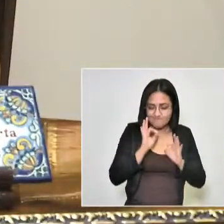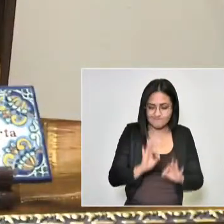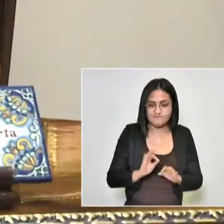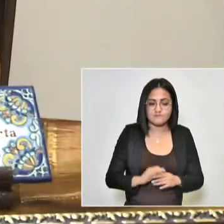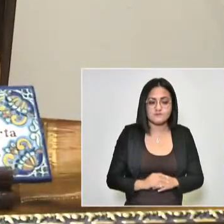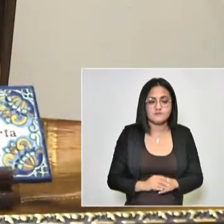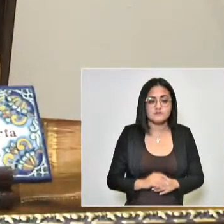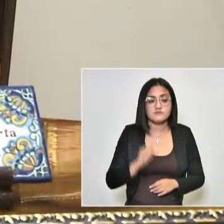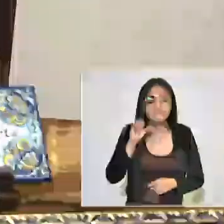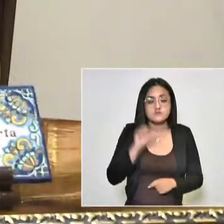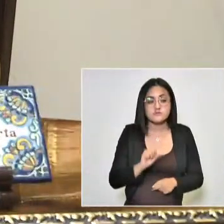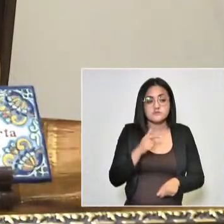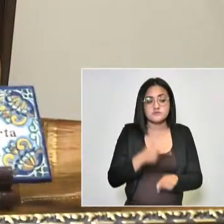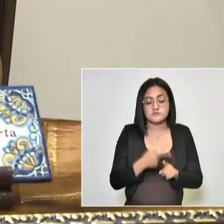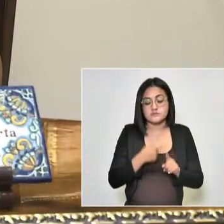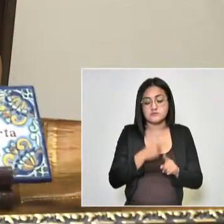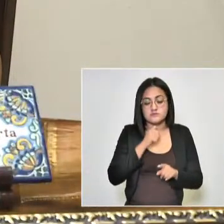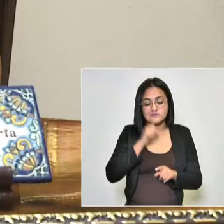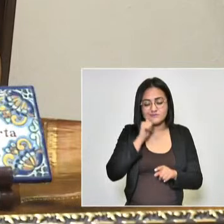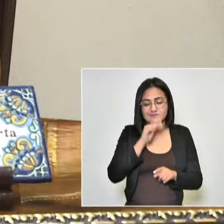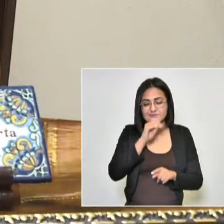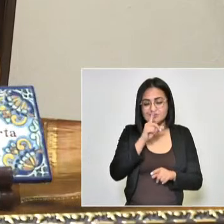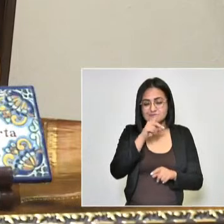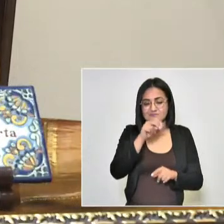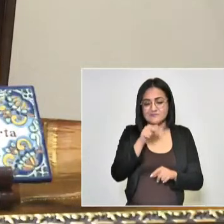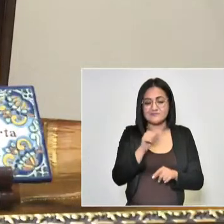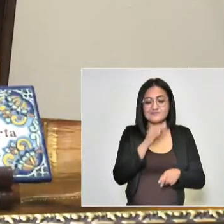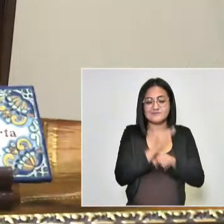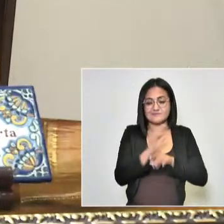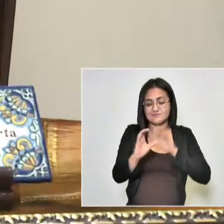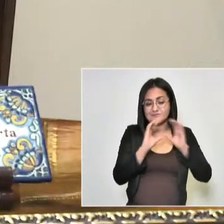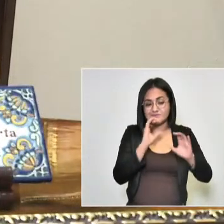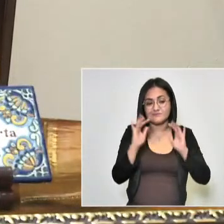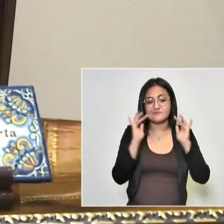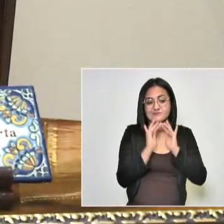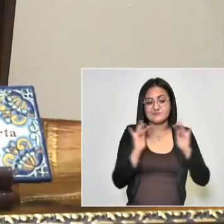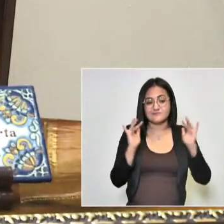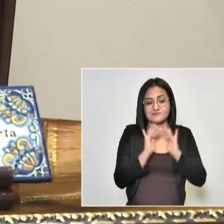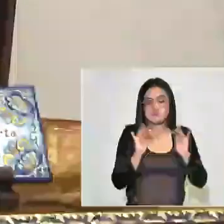Y hoy con el ingeniero Cárdenas mantenemos una comunicación